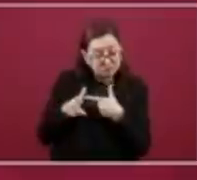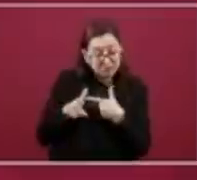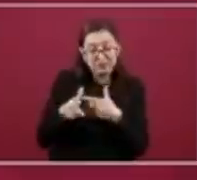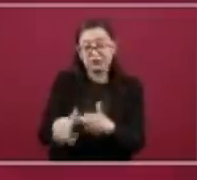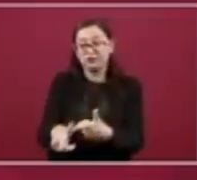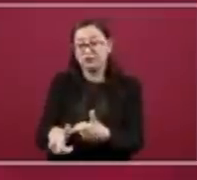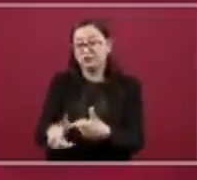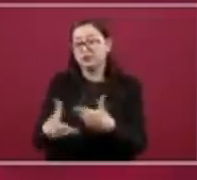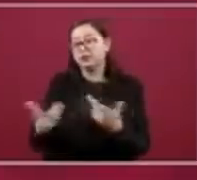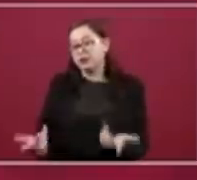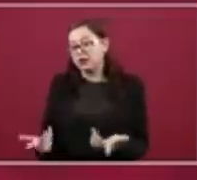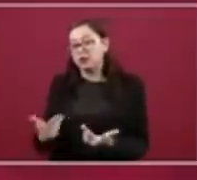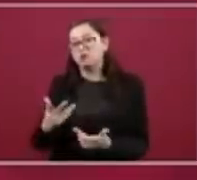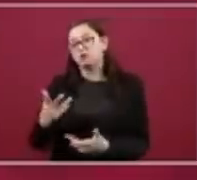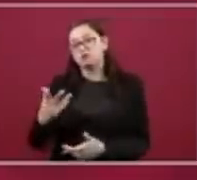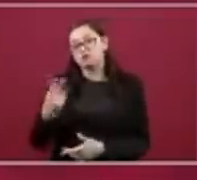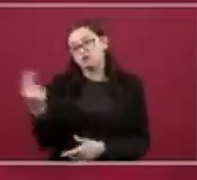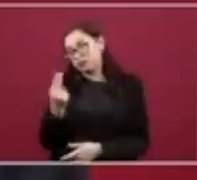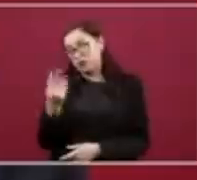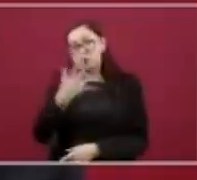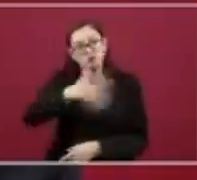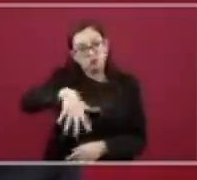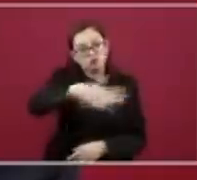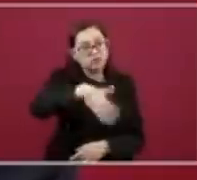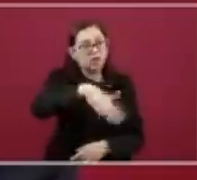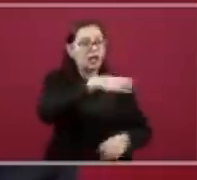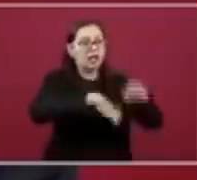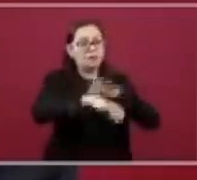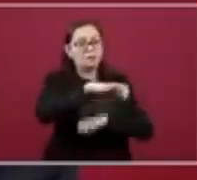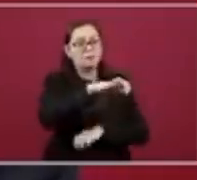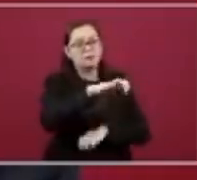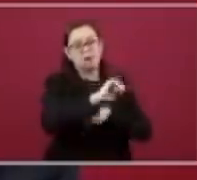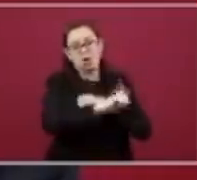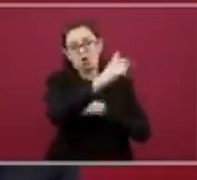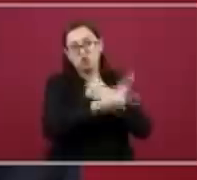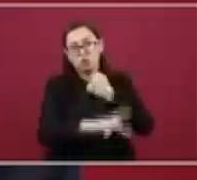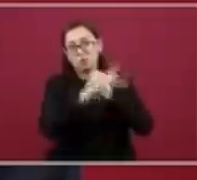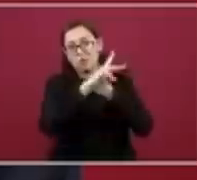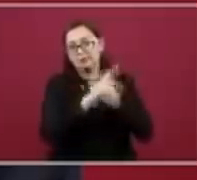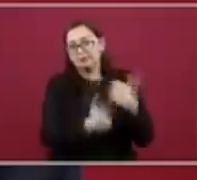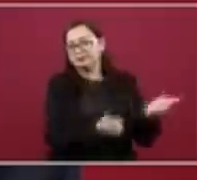pues se tiene que comprar a empresas extranjeras.